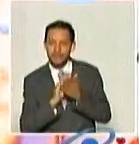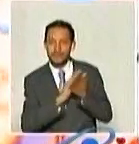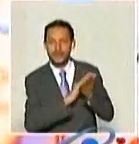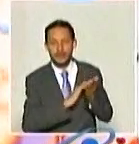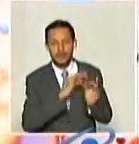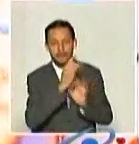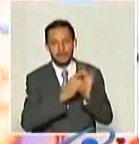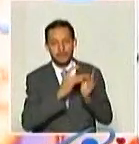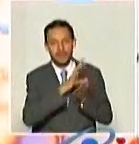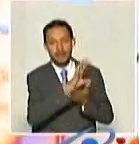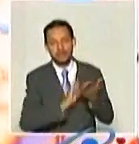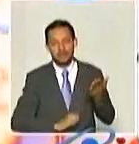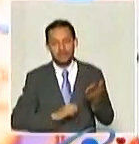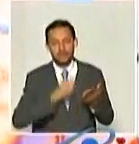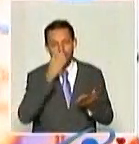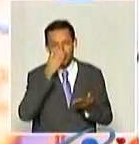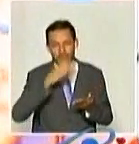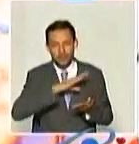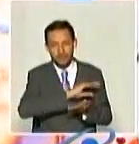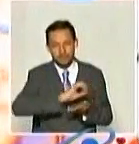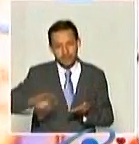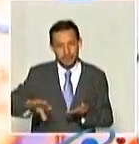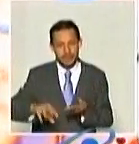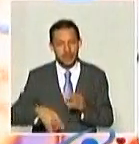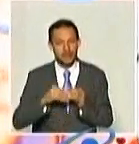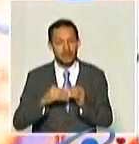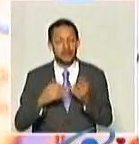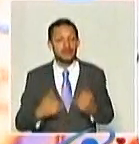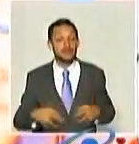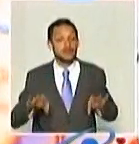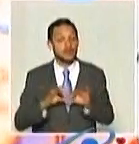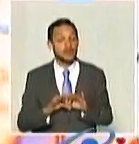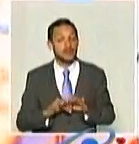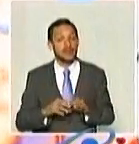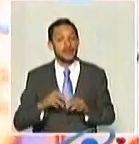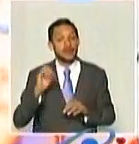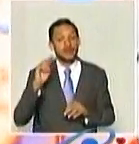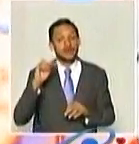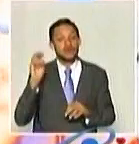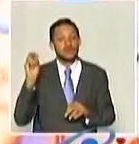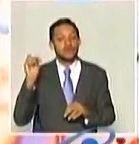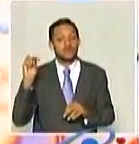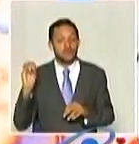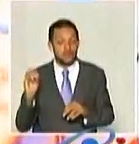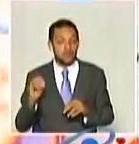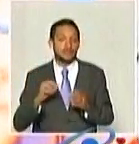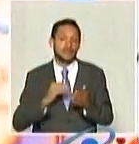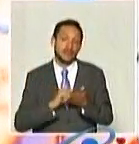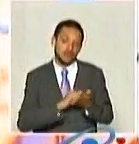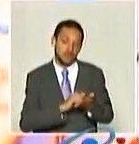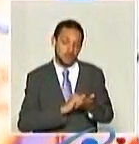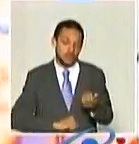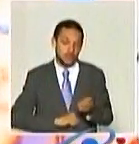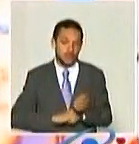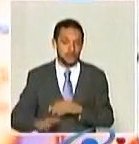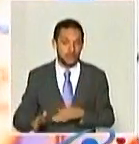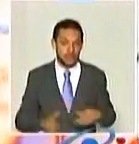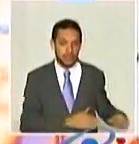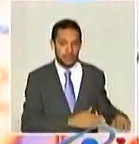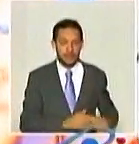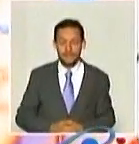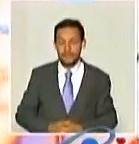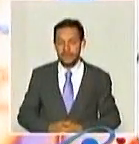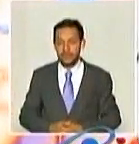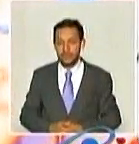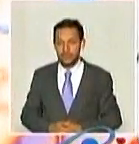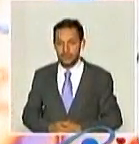efecto analgésico, ya por vía sistémica. Entonces uno tiene que ir combinando las diferentes técnicas para lograr el efecto deseado.